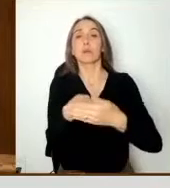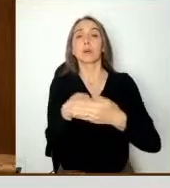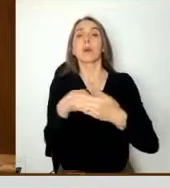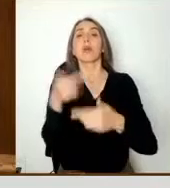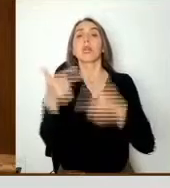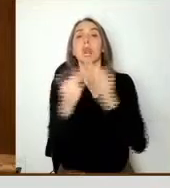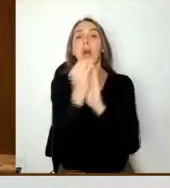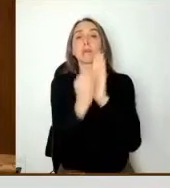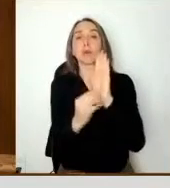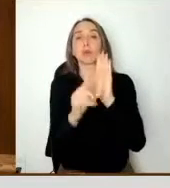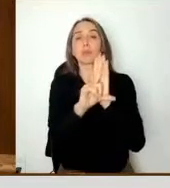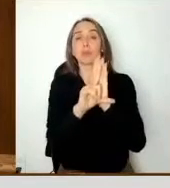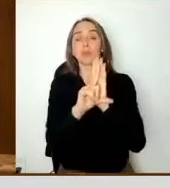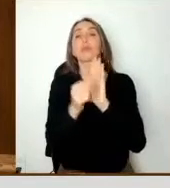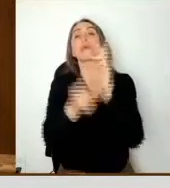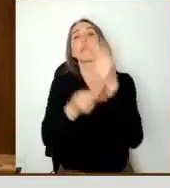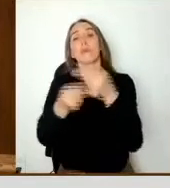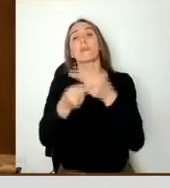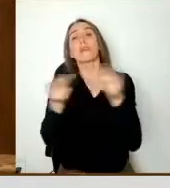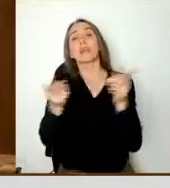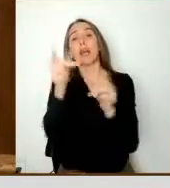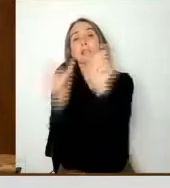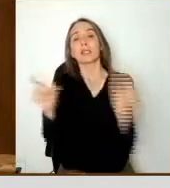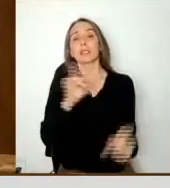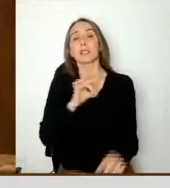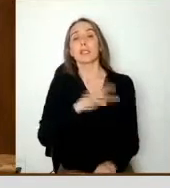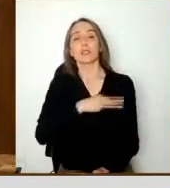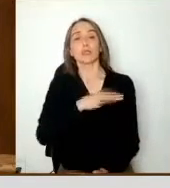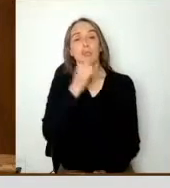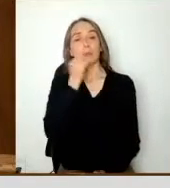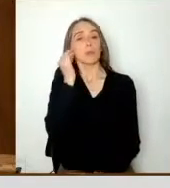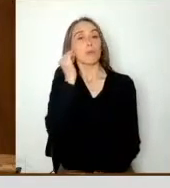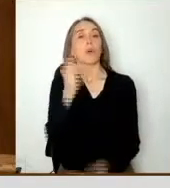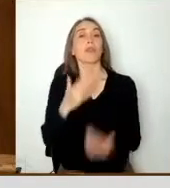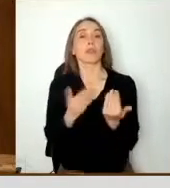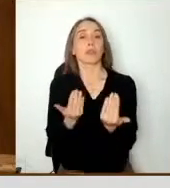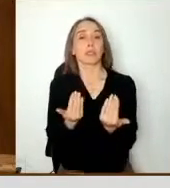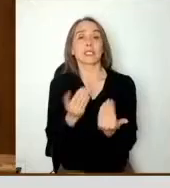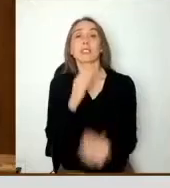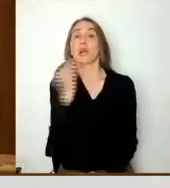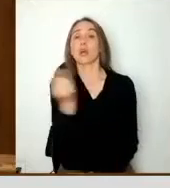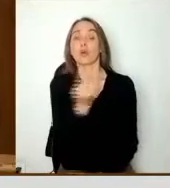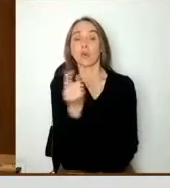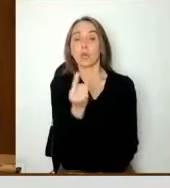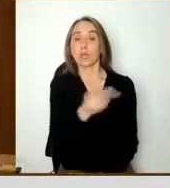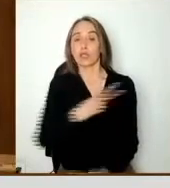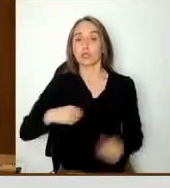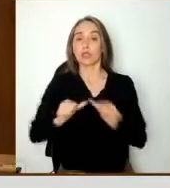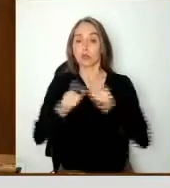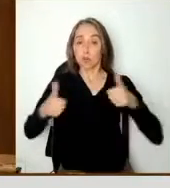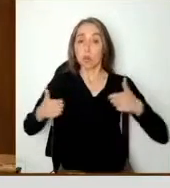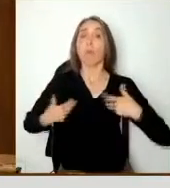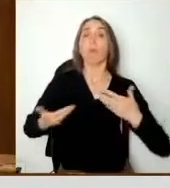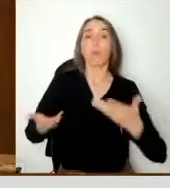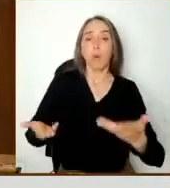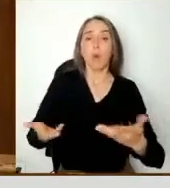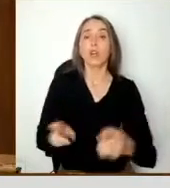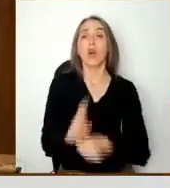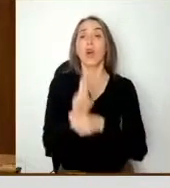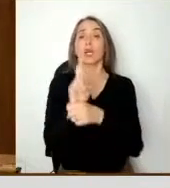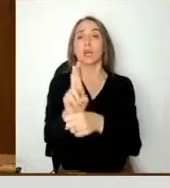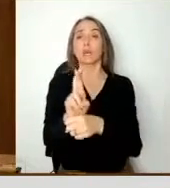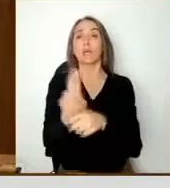los ciudadanos y ciudadanas anhelan y requieren con urgencia. Tenemos una mesa llana que representa, como yo lo he